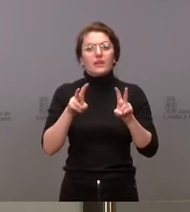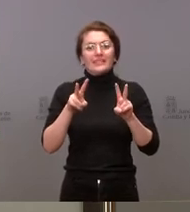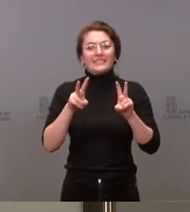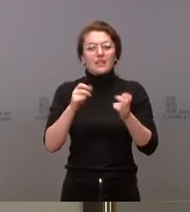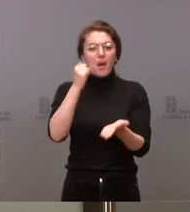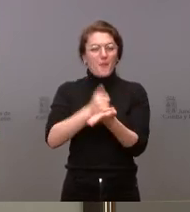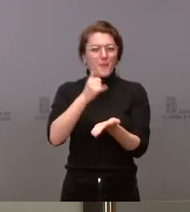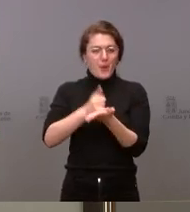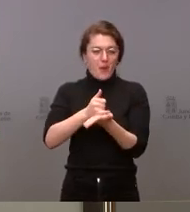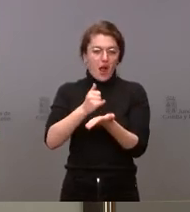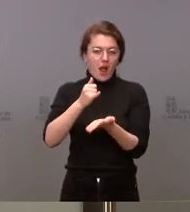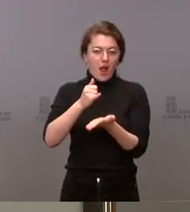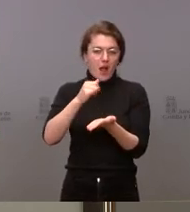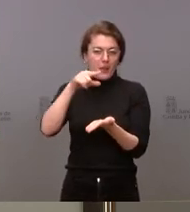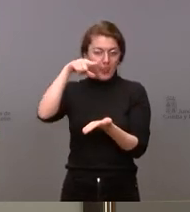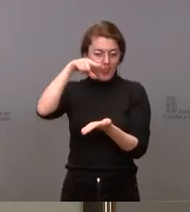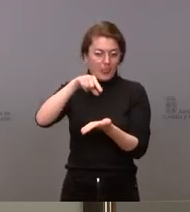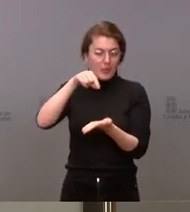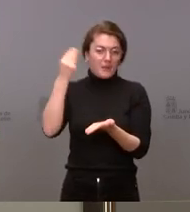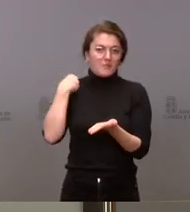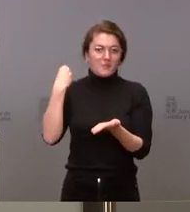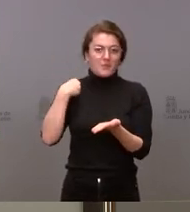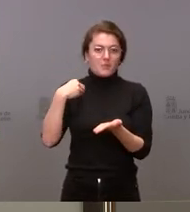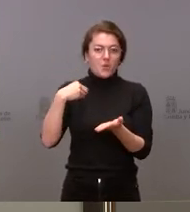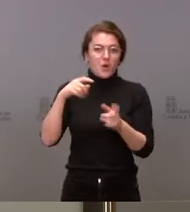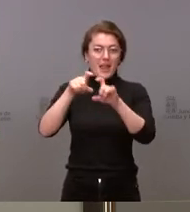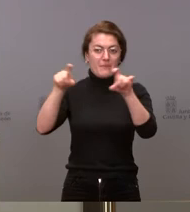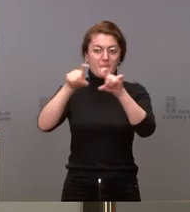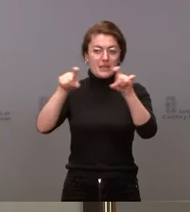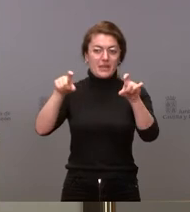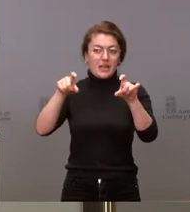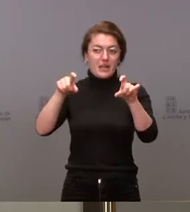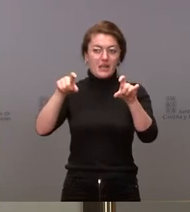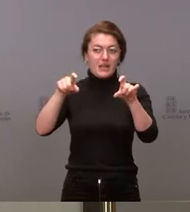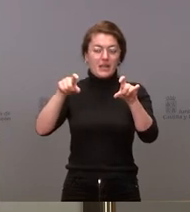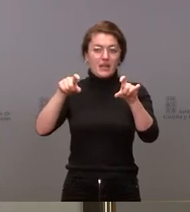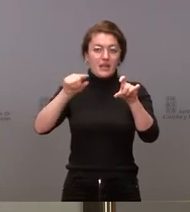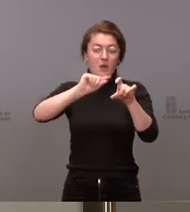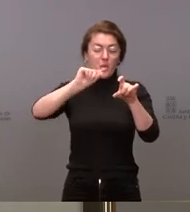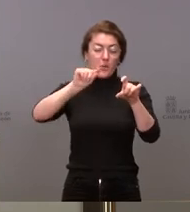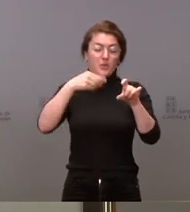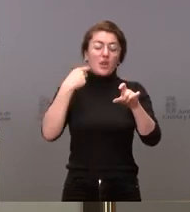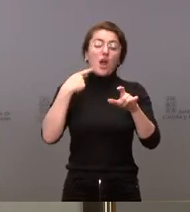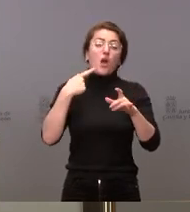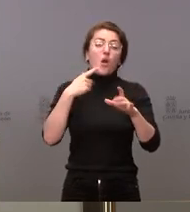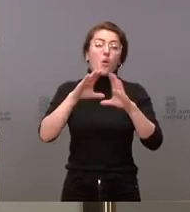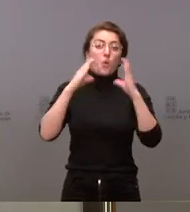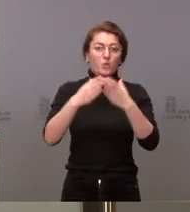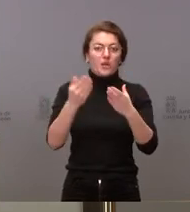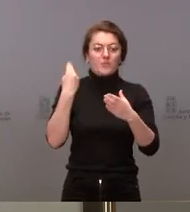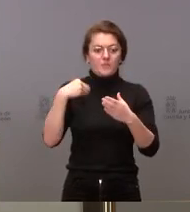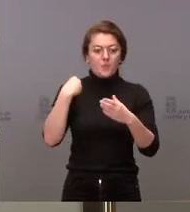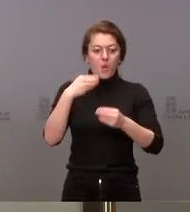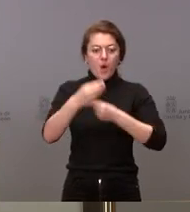a ésta está concesión que ha hecho la junta de estas empresas de las unidades móviles por seis millones de euros si nos podía